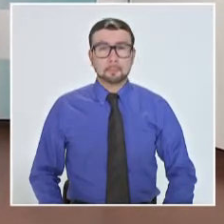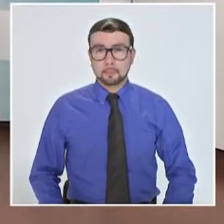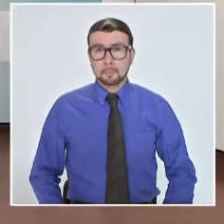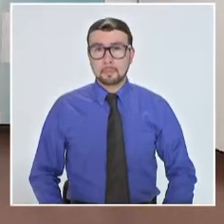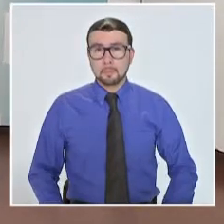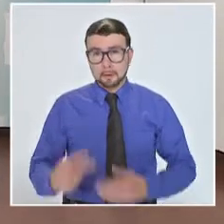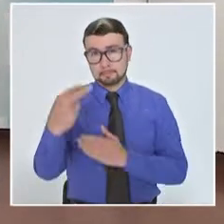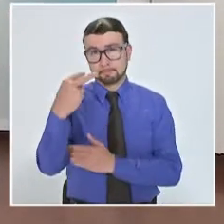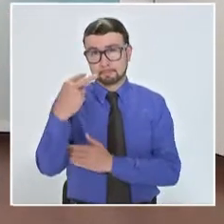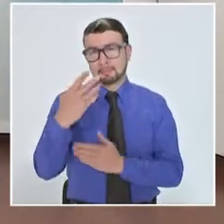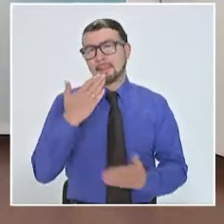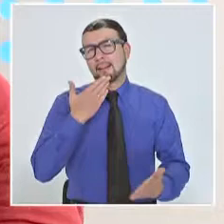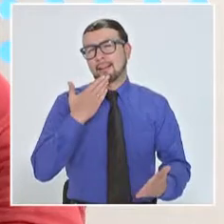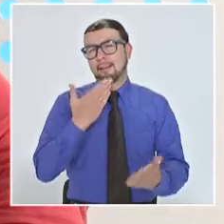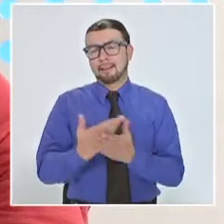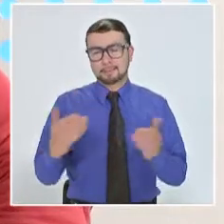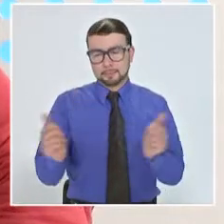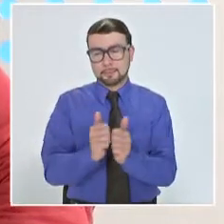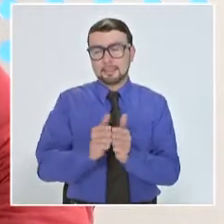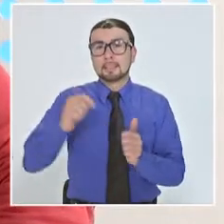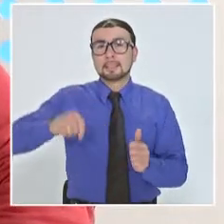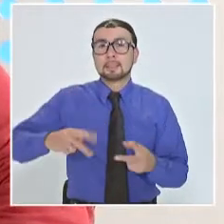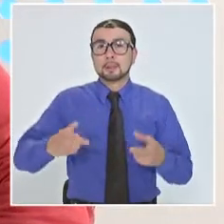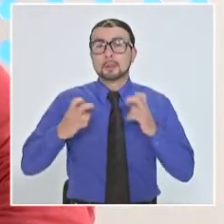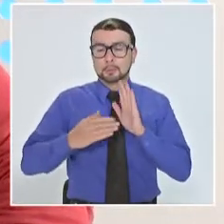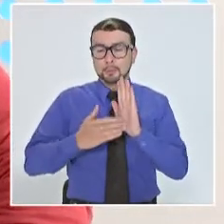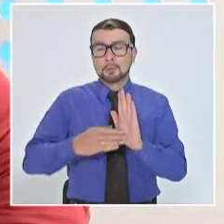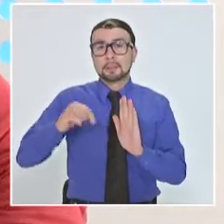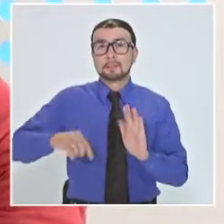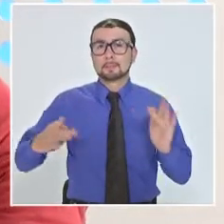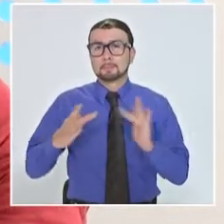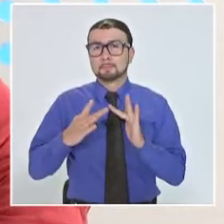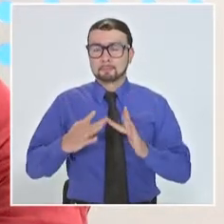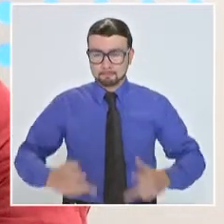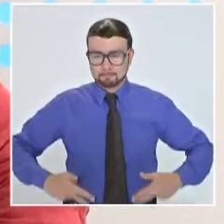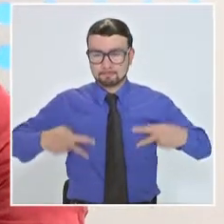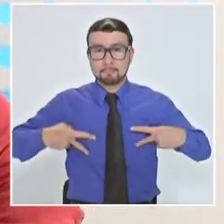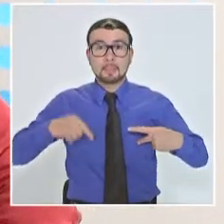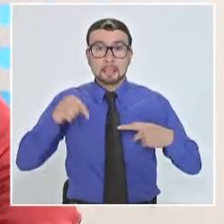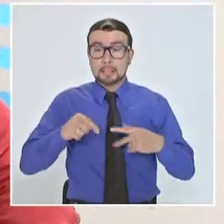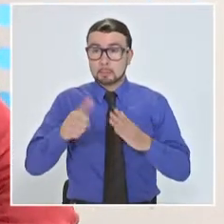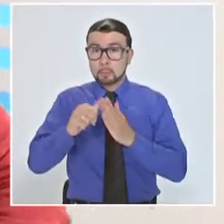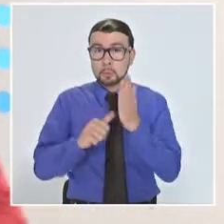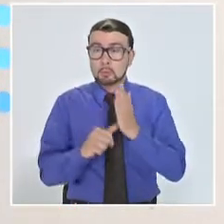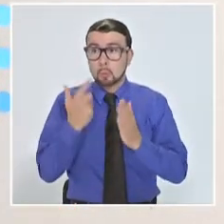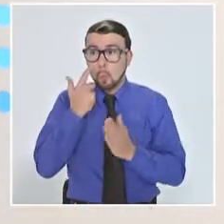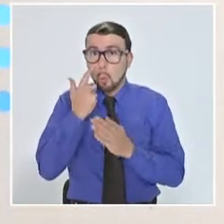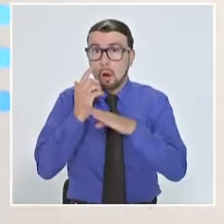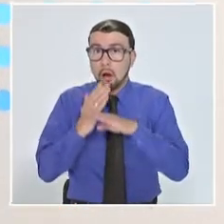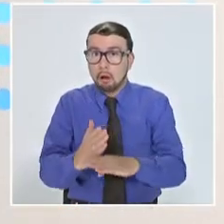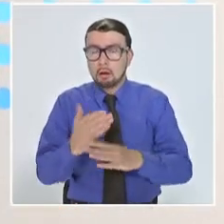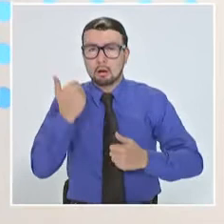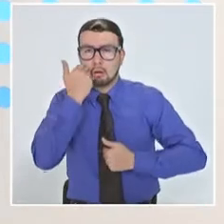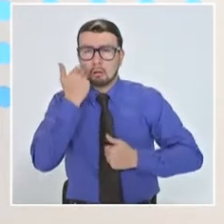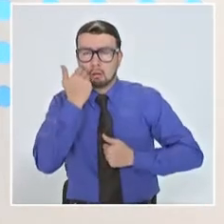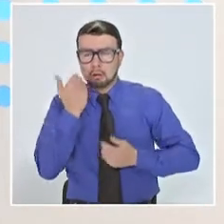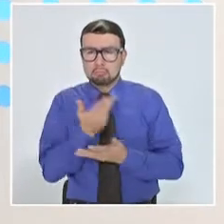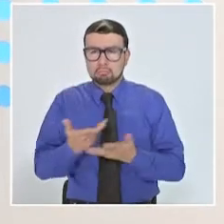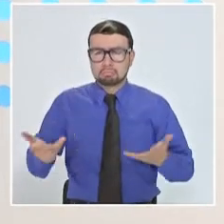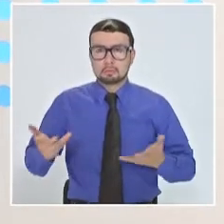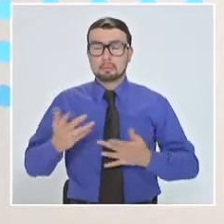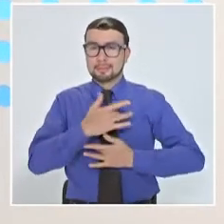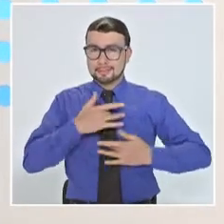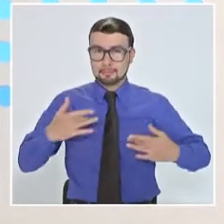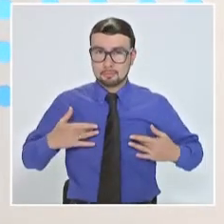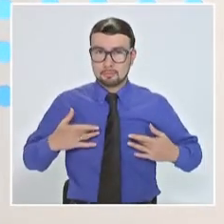Muchas gracias por estar nuevamente con nosotros en una nueva edición de Conexión Vital, un programa de prevención y educación en salud. Recuerden que este programa ni